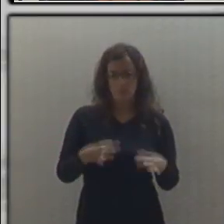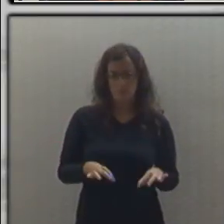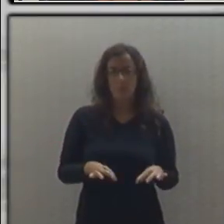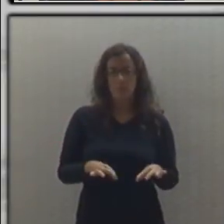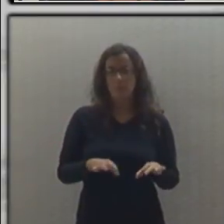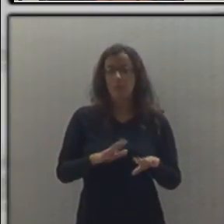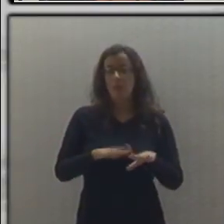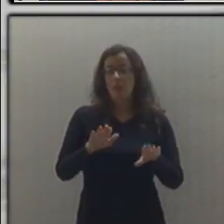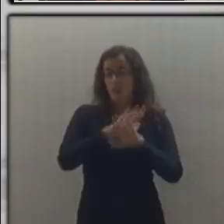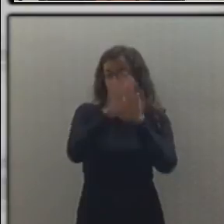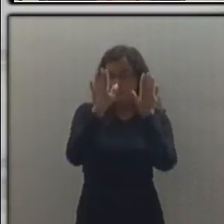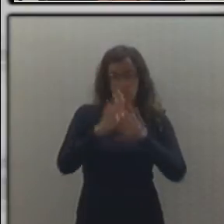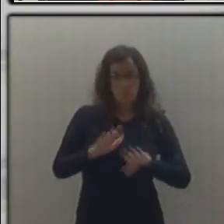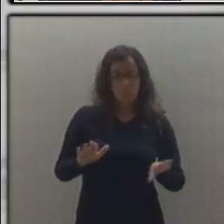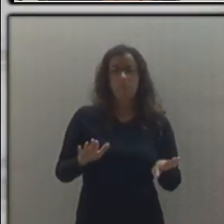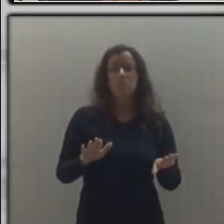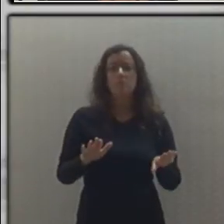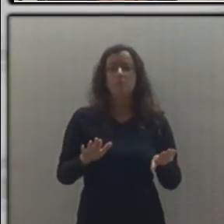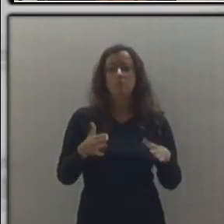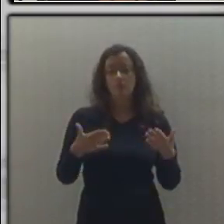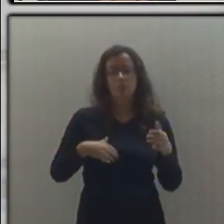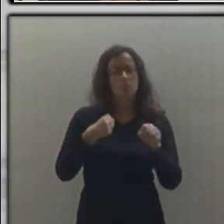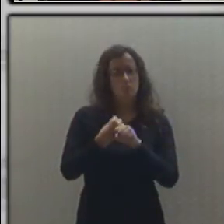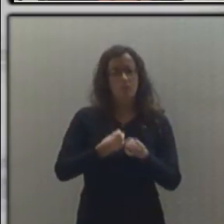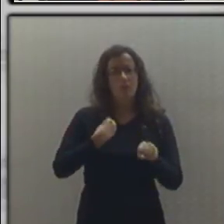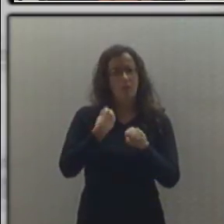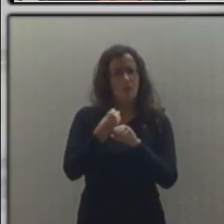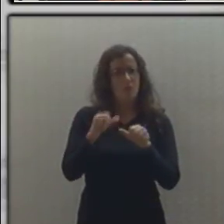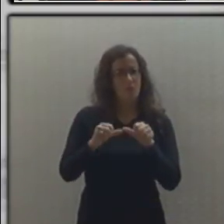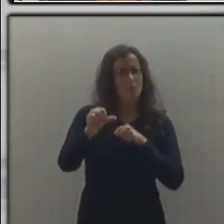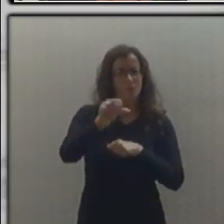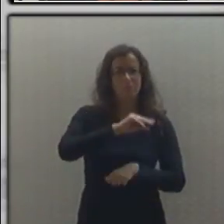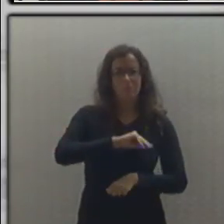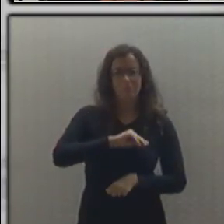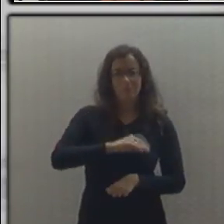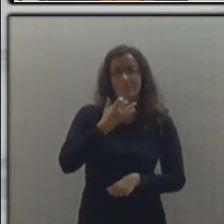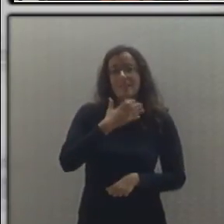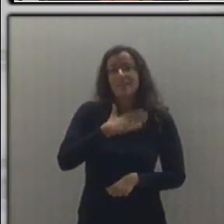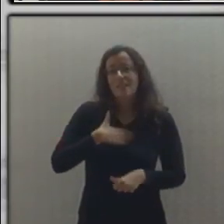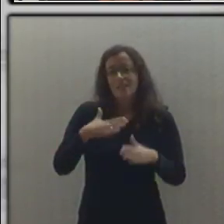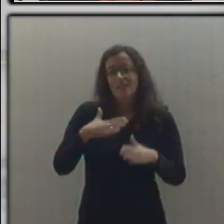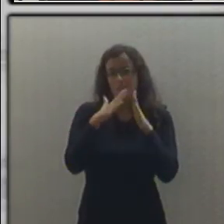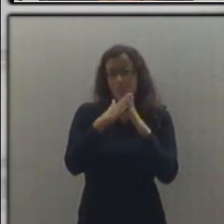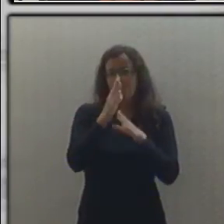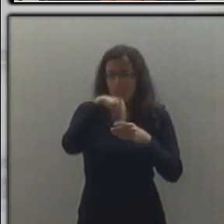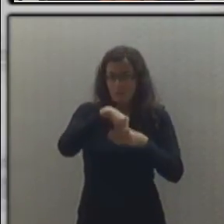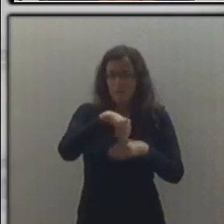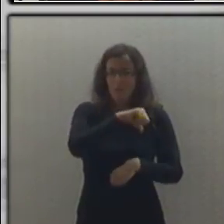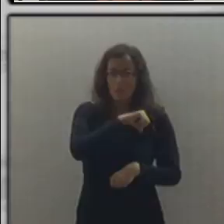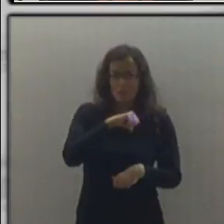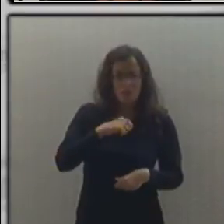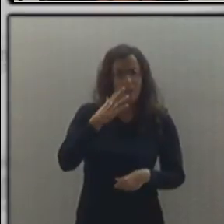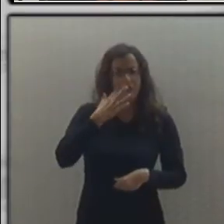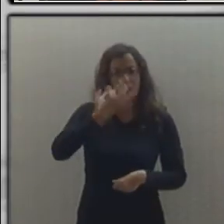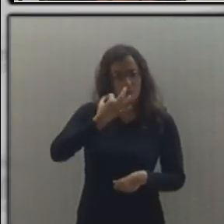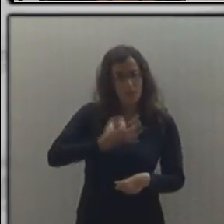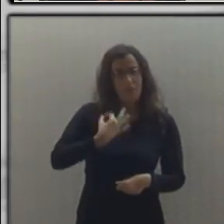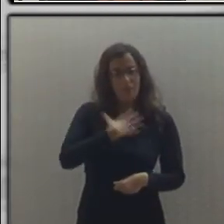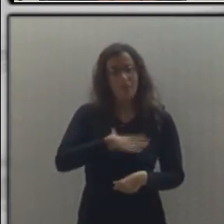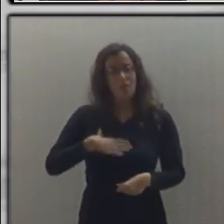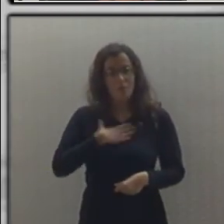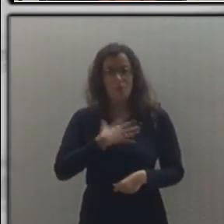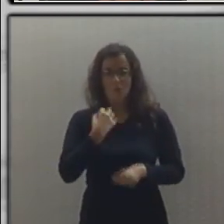para finalizar, bueno, que tenemos mucho trabajo que hacer si queremos seguir viviendo en casa con autonomía, seguridad y